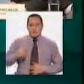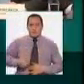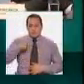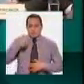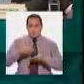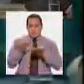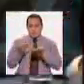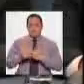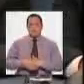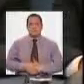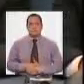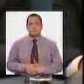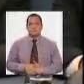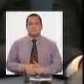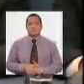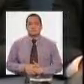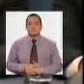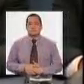del gabinete.